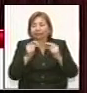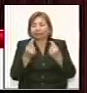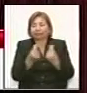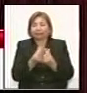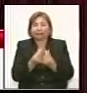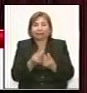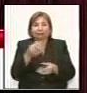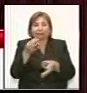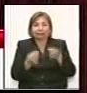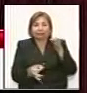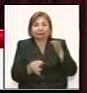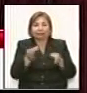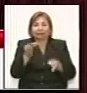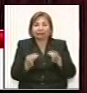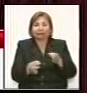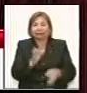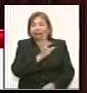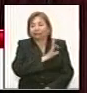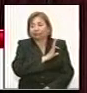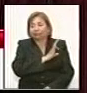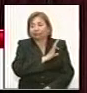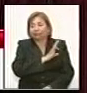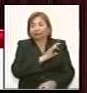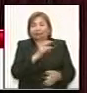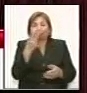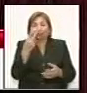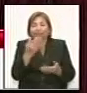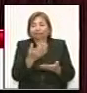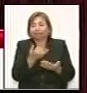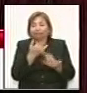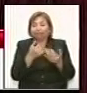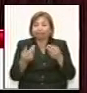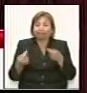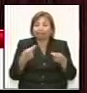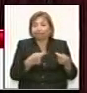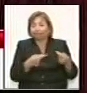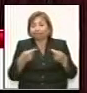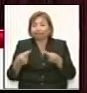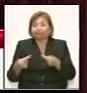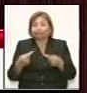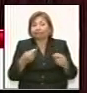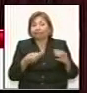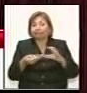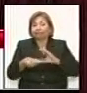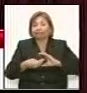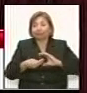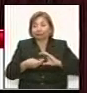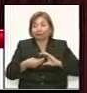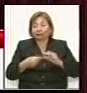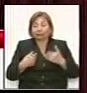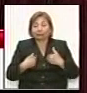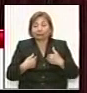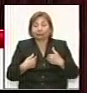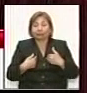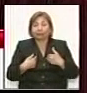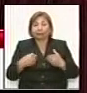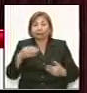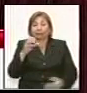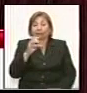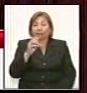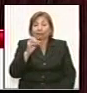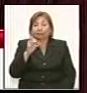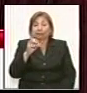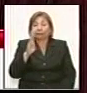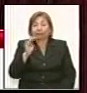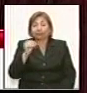nombra a jueces y fiscales. O sea, con estas medidas de lucha contra la corrupción, porque acá tenemos un caso de Odebrecht, que es un caso